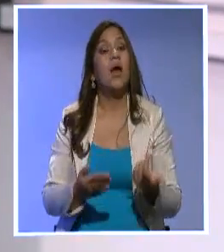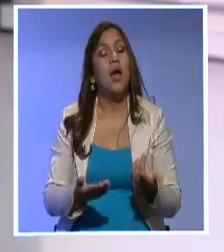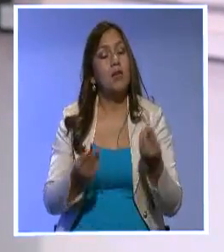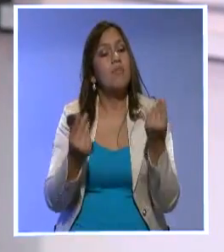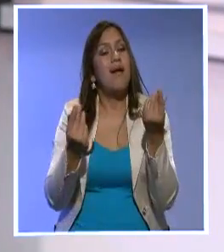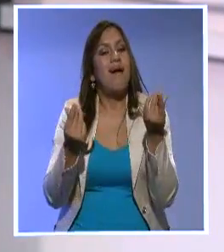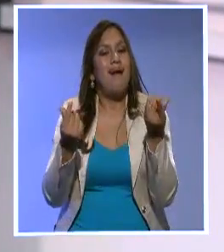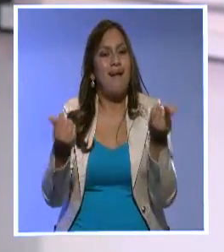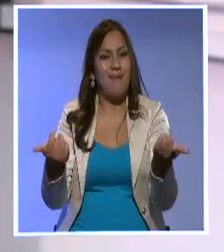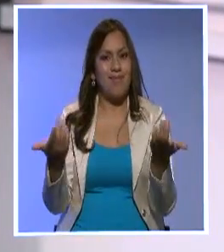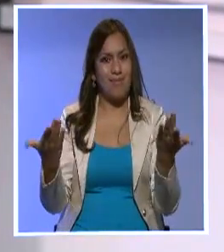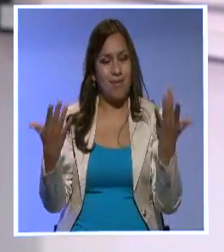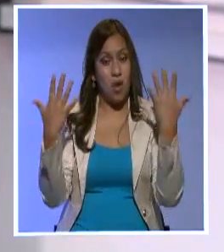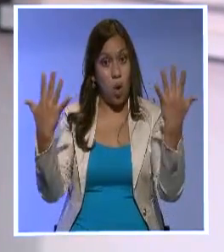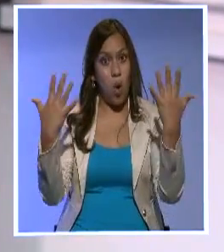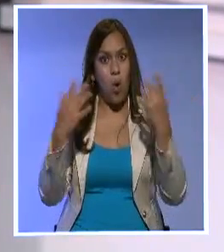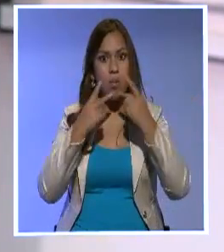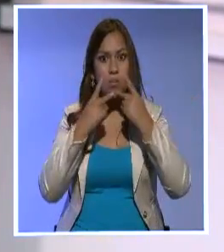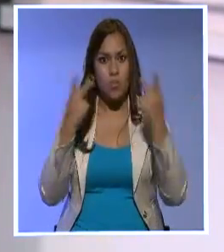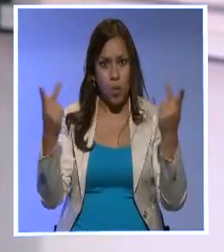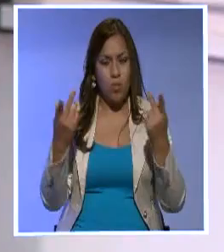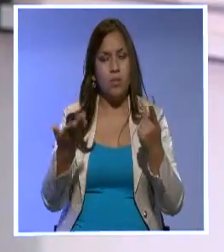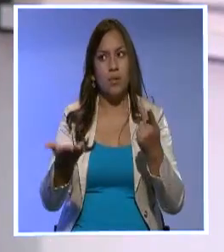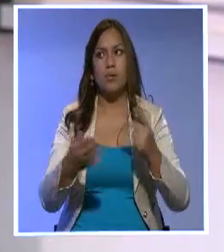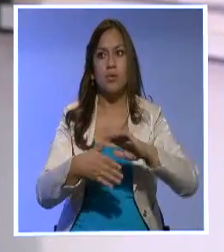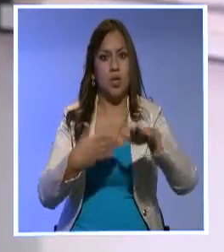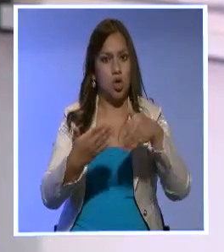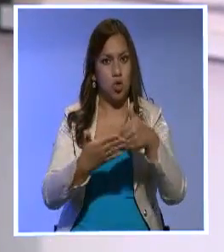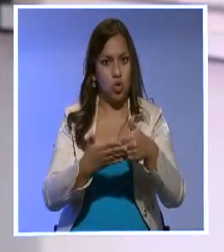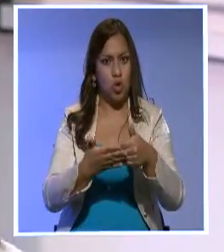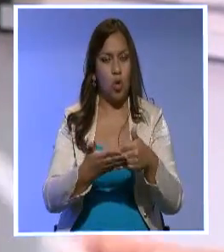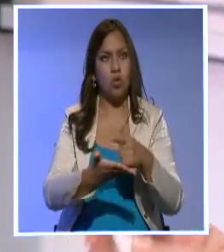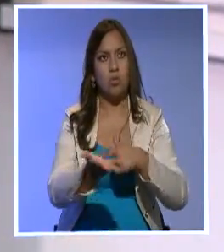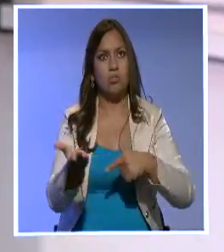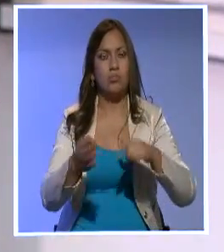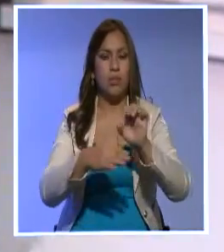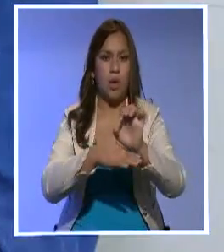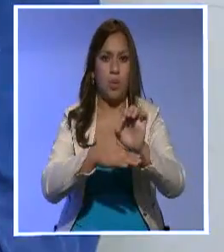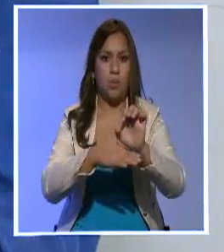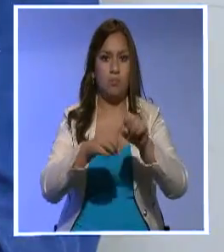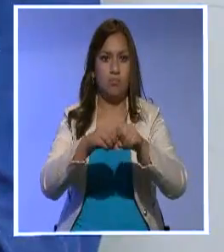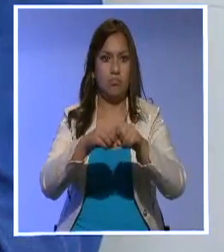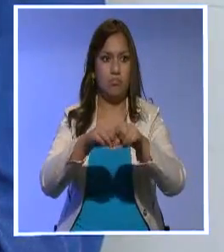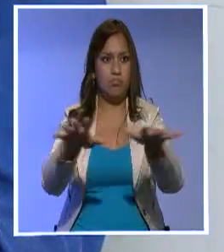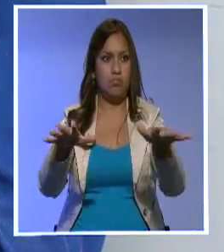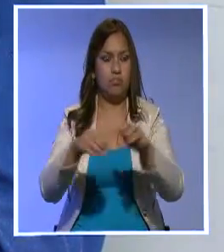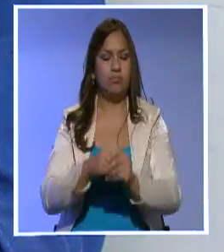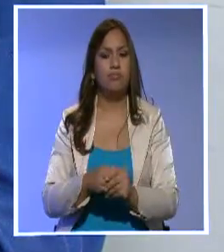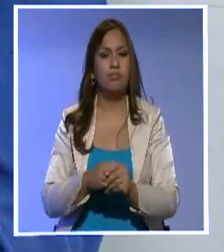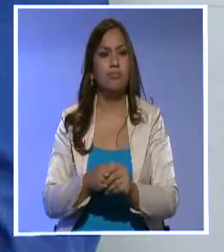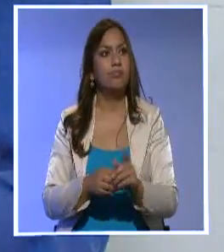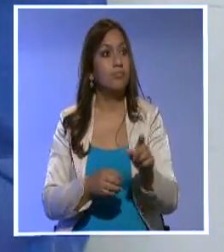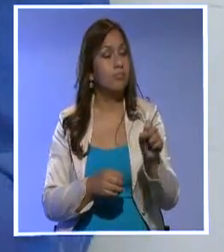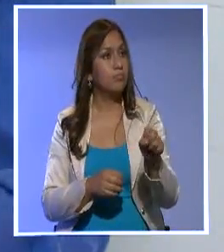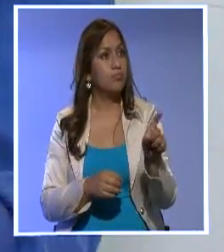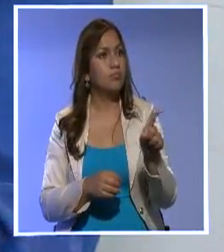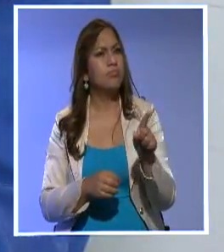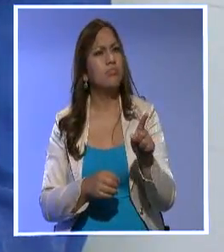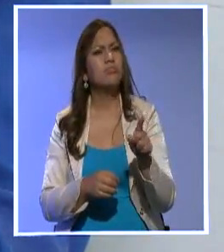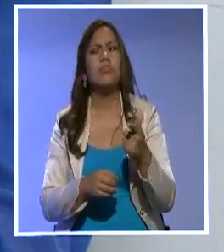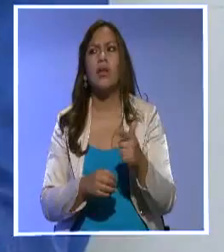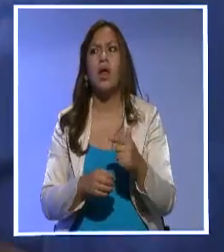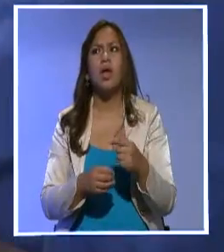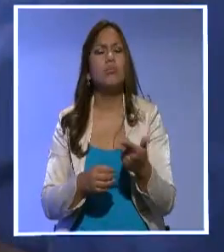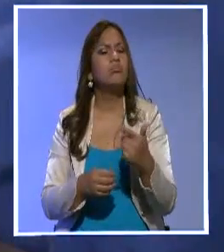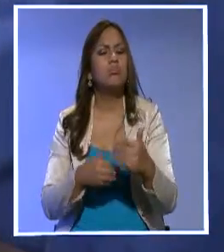de la obra pública que estamos recibiendo en todo el territorio ecuatoriano y la calificación del proyecto presidenta cuál es el procedimiento